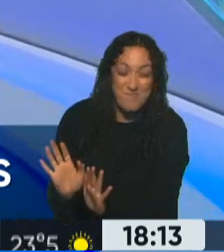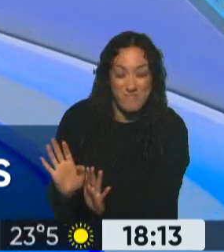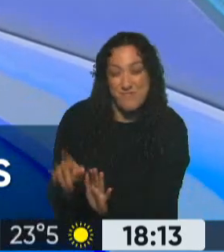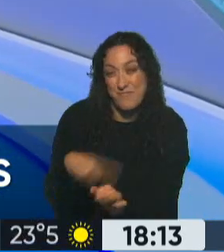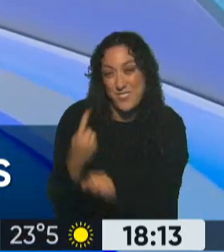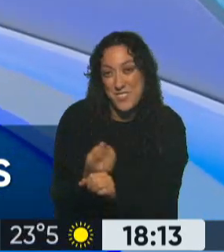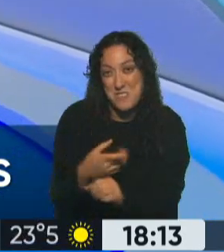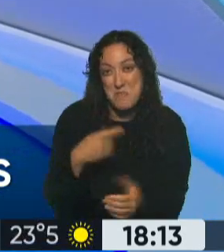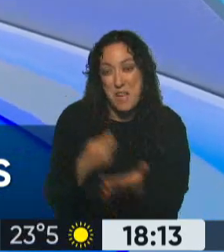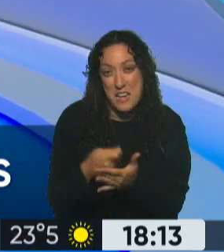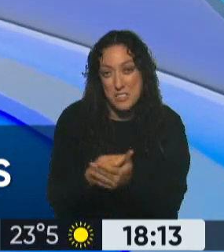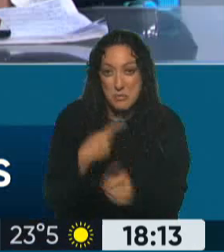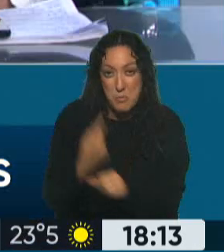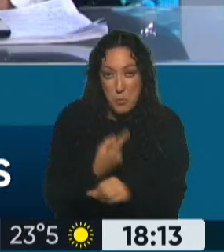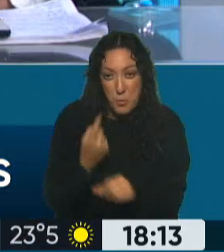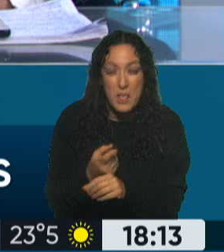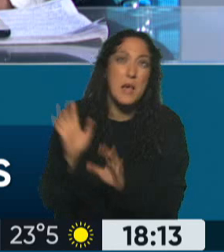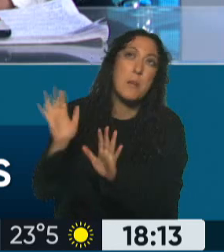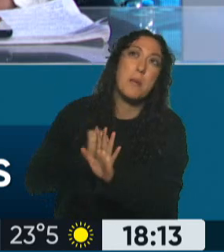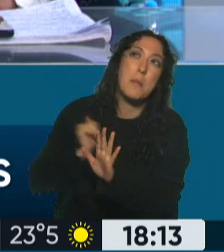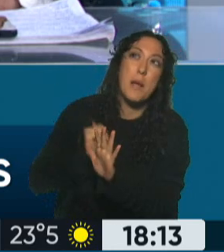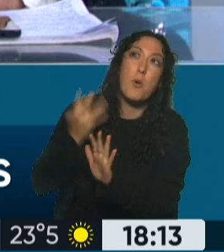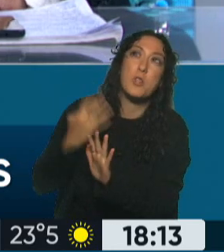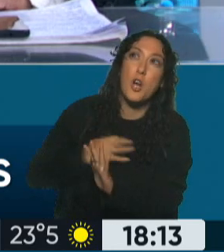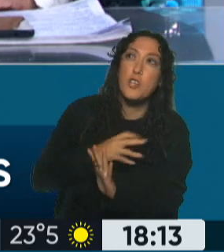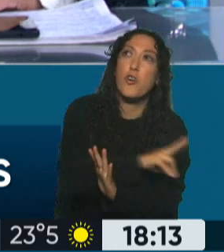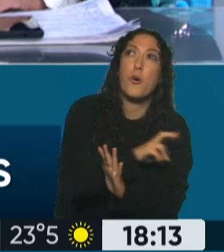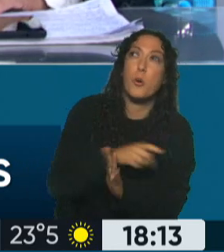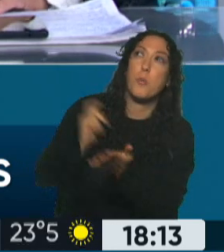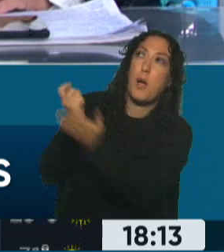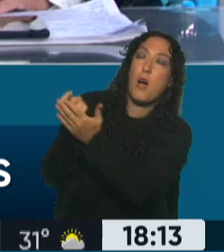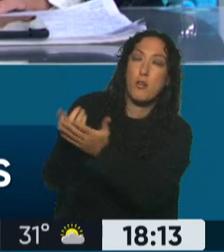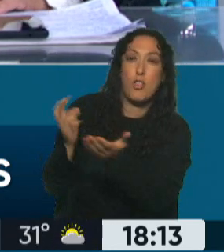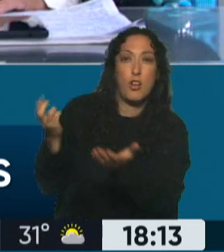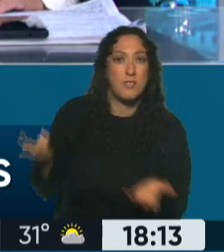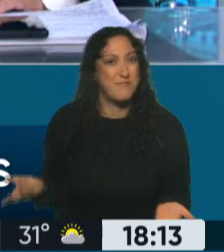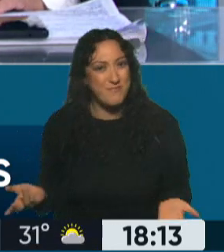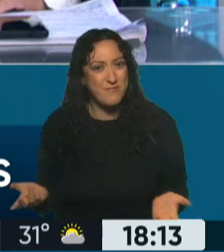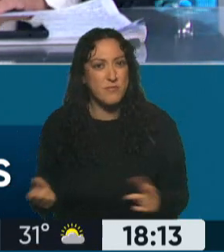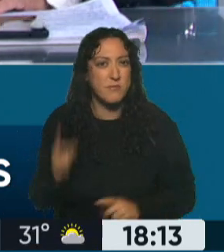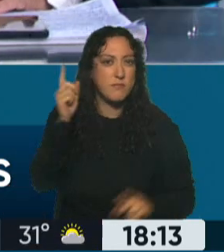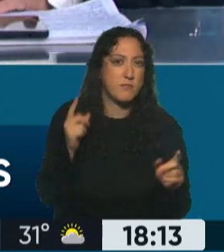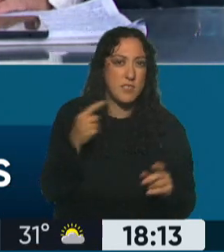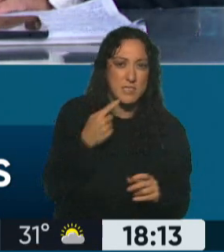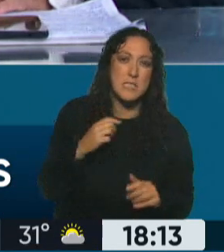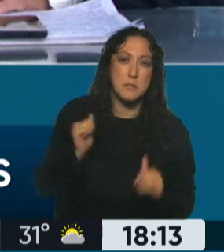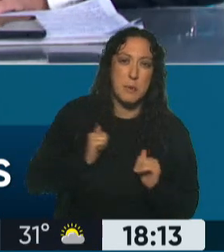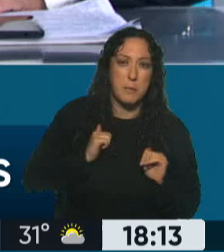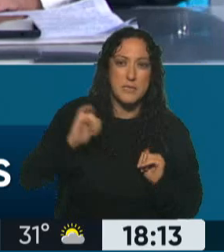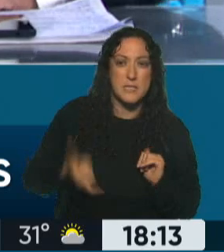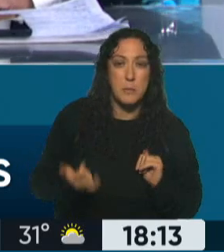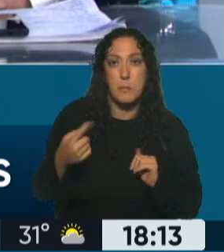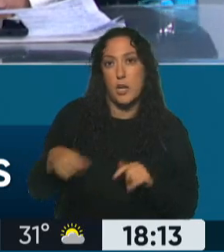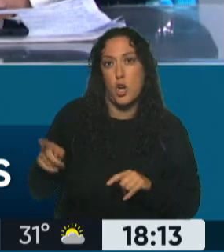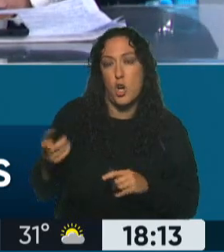paga o le va a decir esperame 4 años que yo cobro el bono y te doy los dólares tampoco por ahí te di sí te espero pero mientras tanto no te mando un